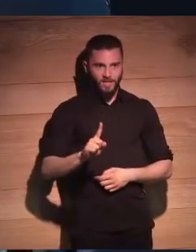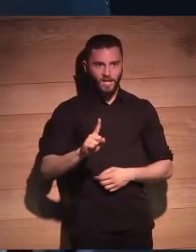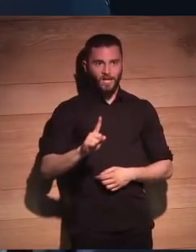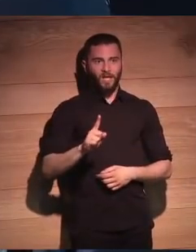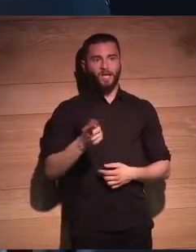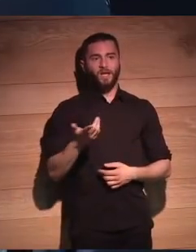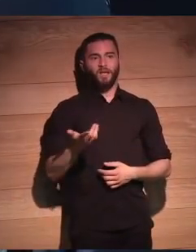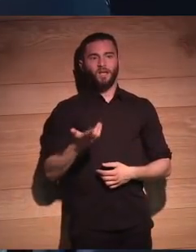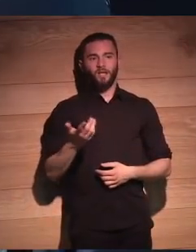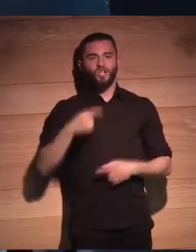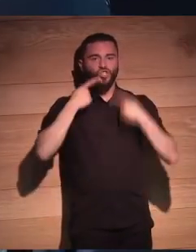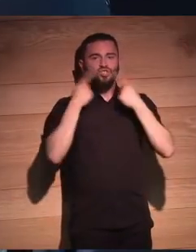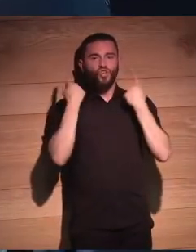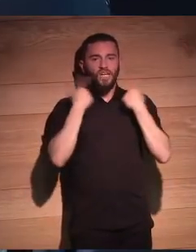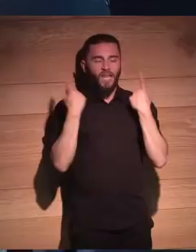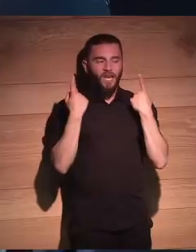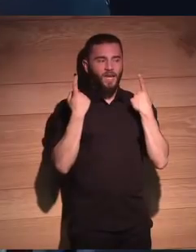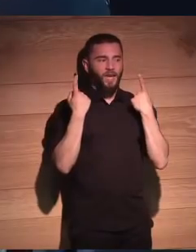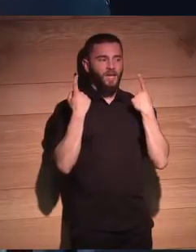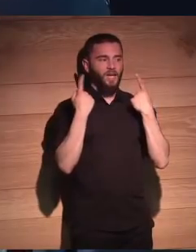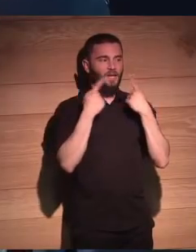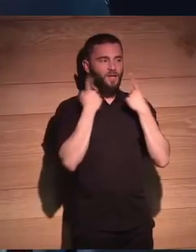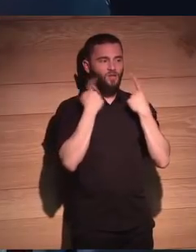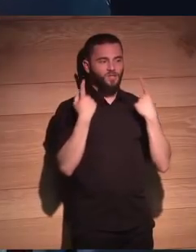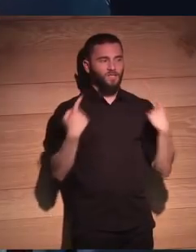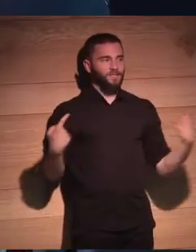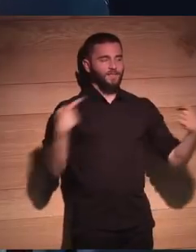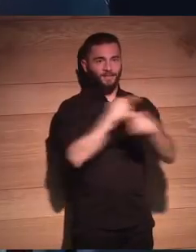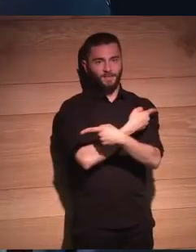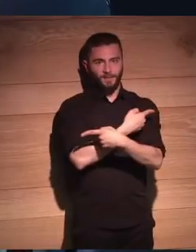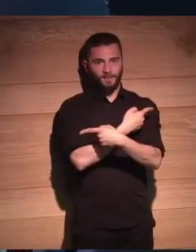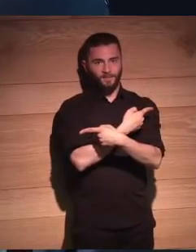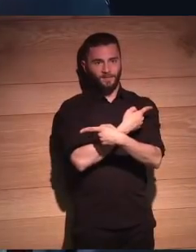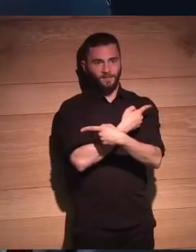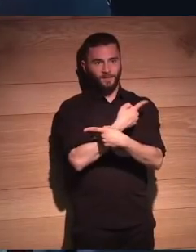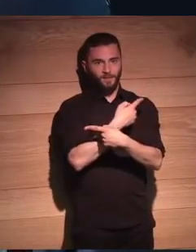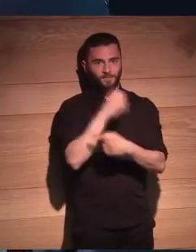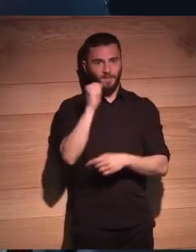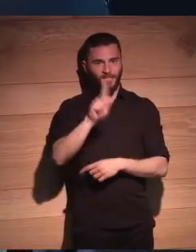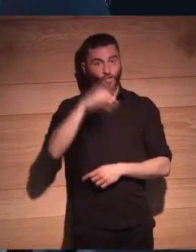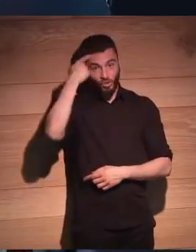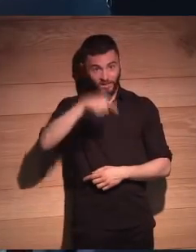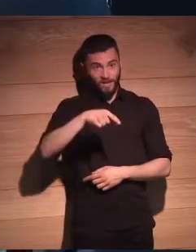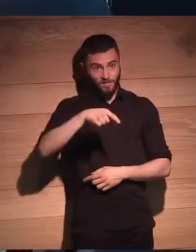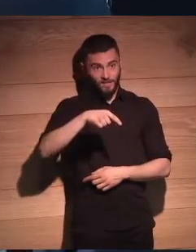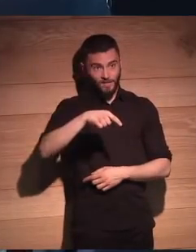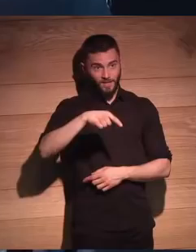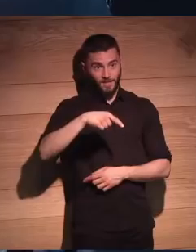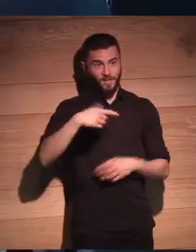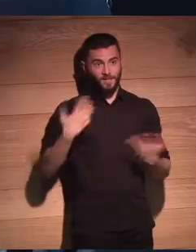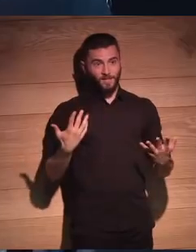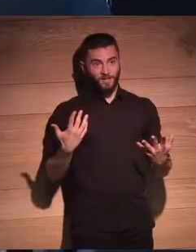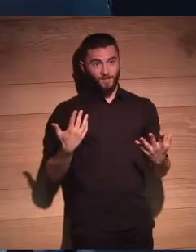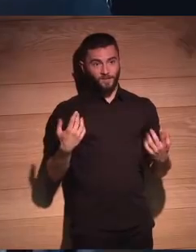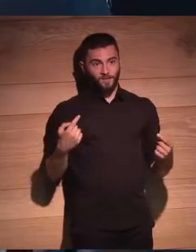y el Joker juega mucho en su contra eso, o sea, sabe que no le va a matar y eso es un punto en